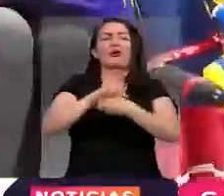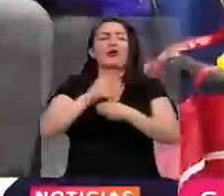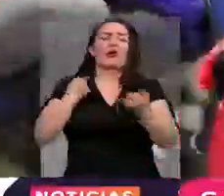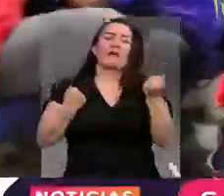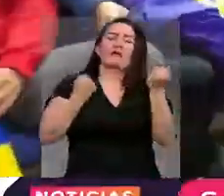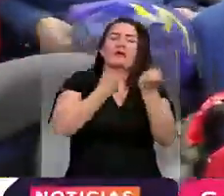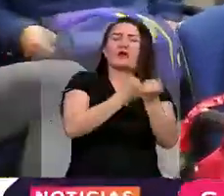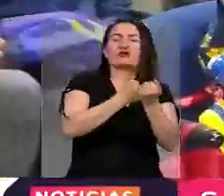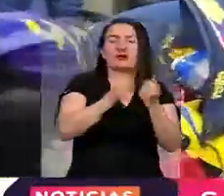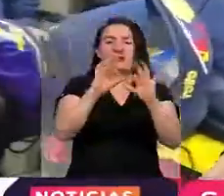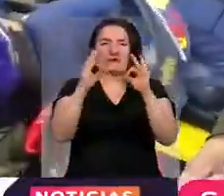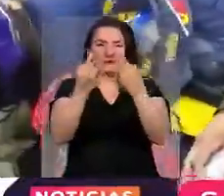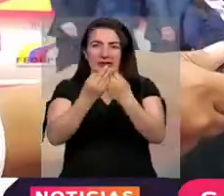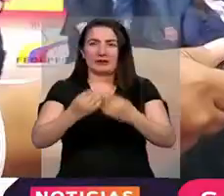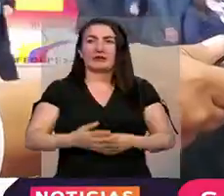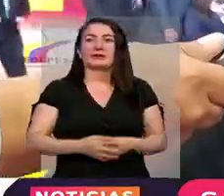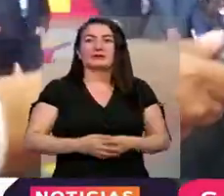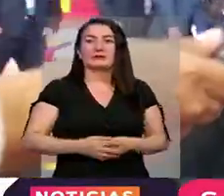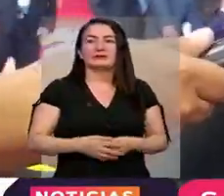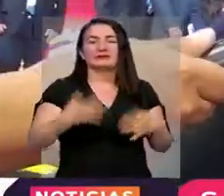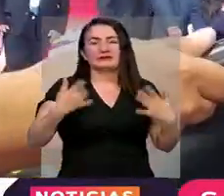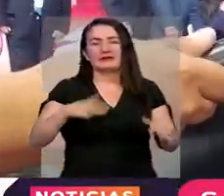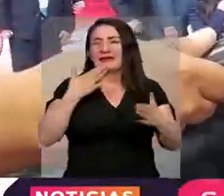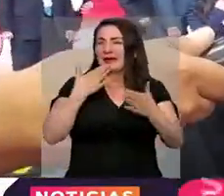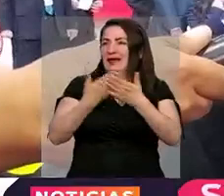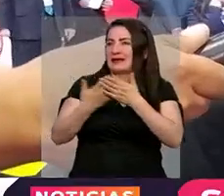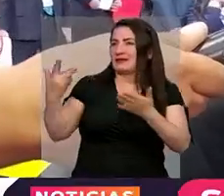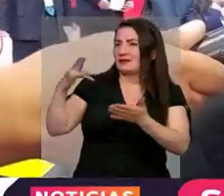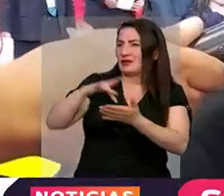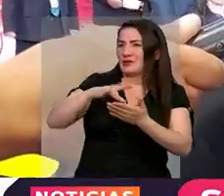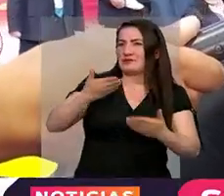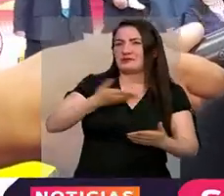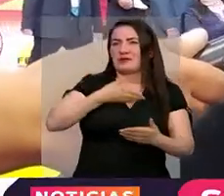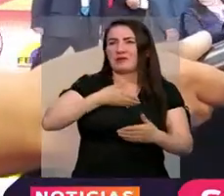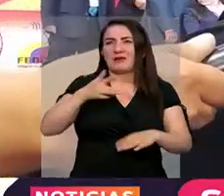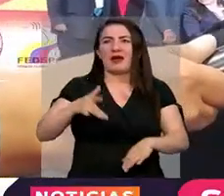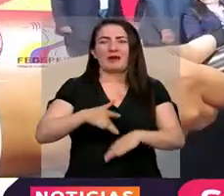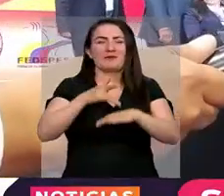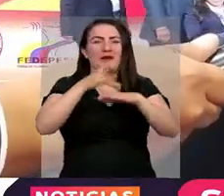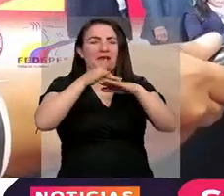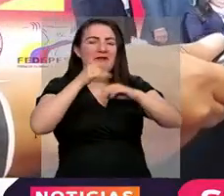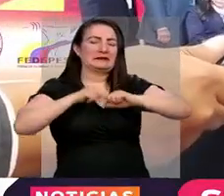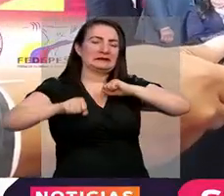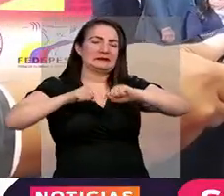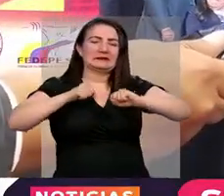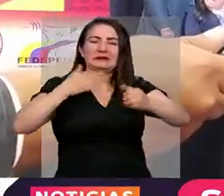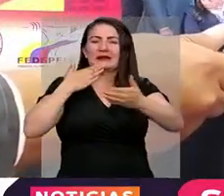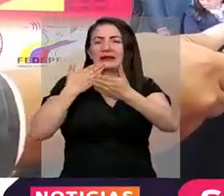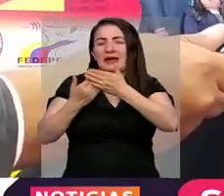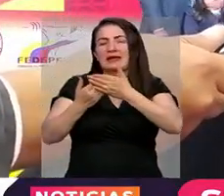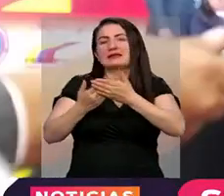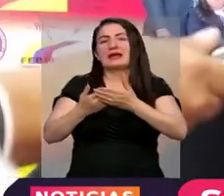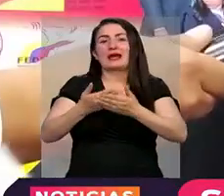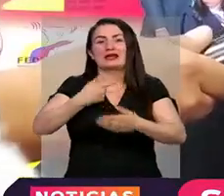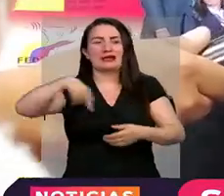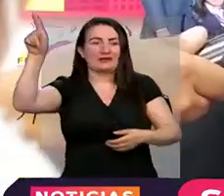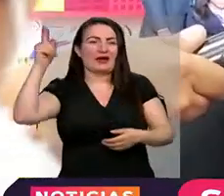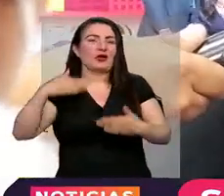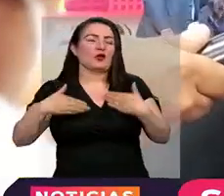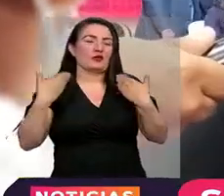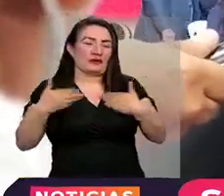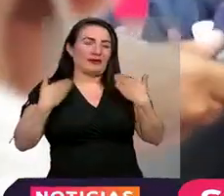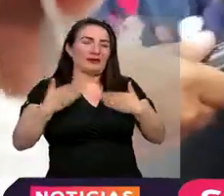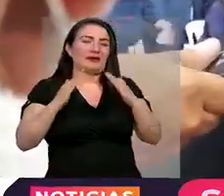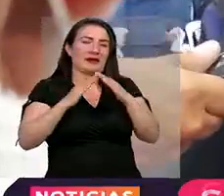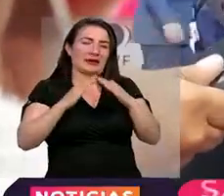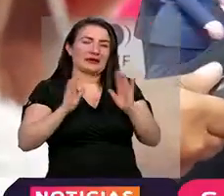apoyo de la familia. Y agradeció que mi mamá estuvo acá y esa fue mi motivación para hacer el último movimiento y que se fuera contenta para casa